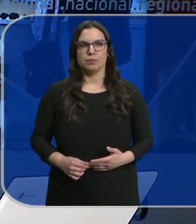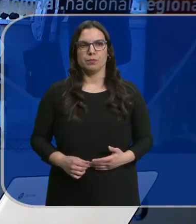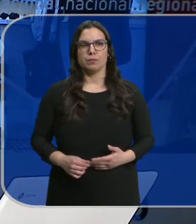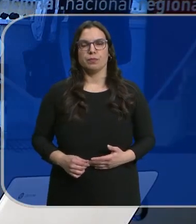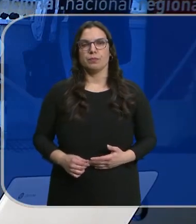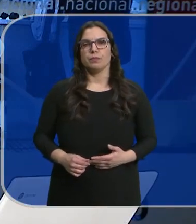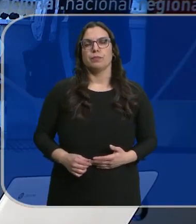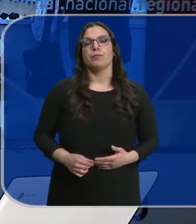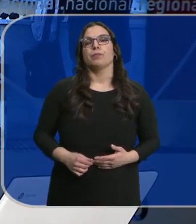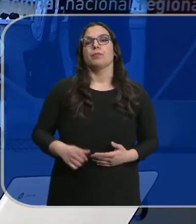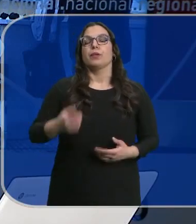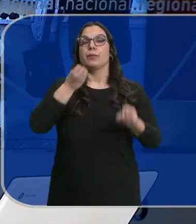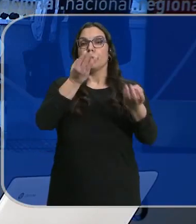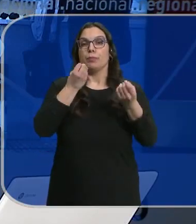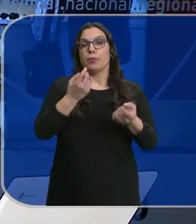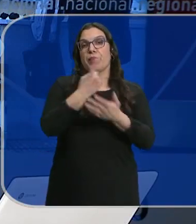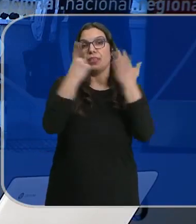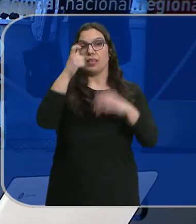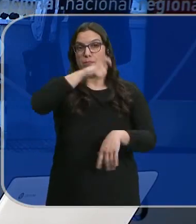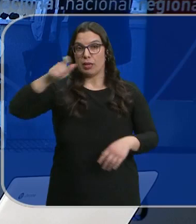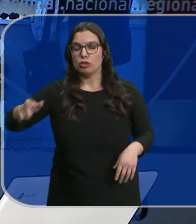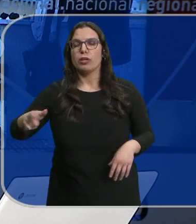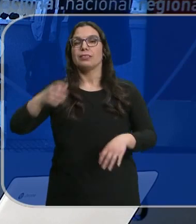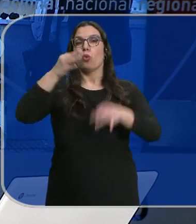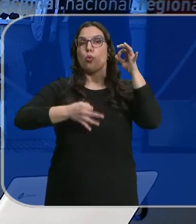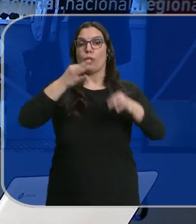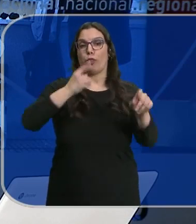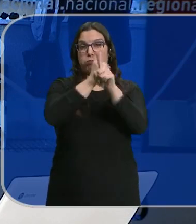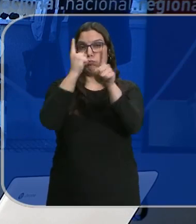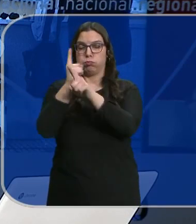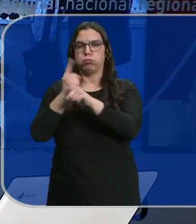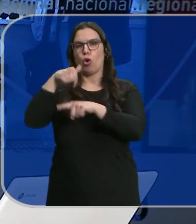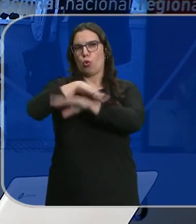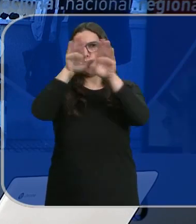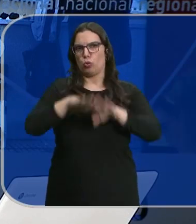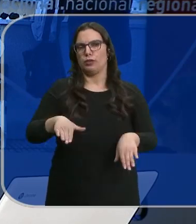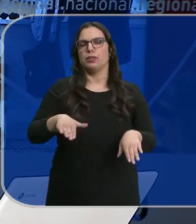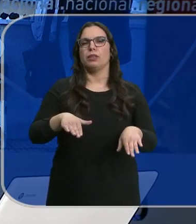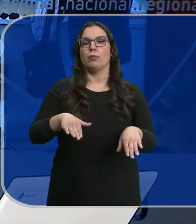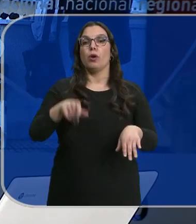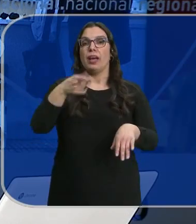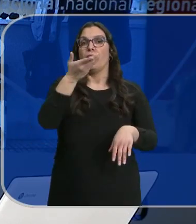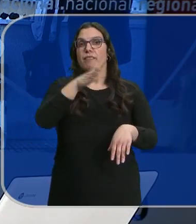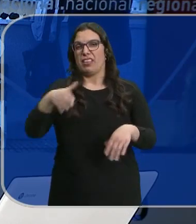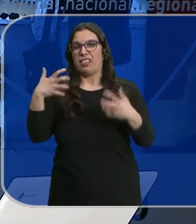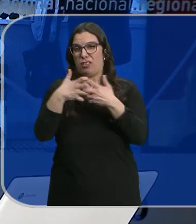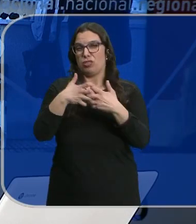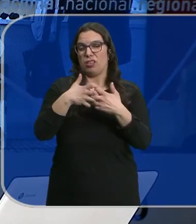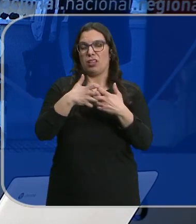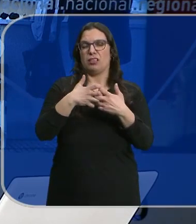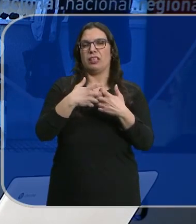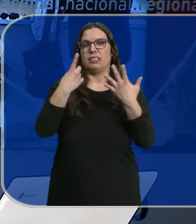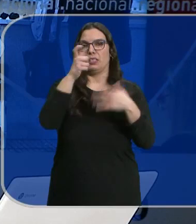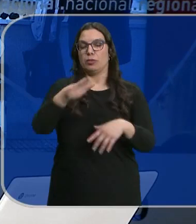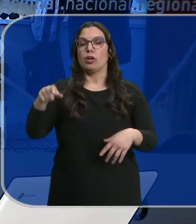Última sesión de las declaraciones de los 16 acusados en el juicio por el accidente del Pozo Emilio en León, en el que fallecieron 6 mineros. Hoy le tocaba el turno a